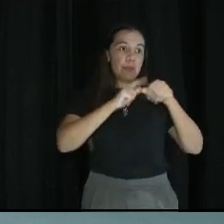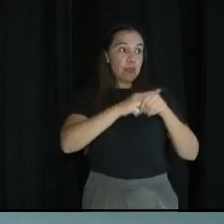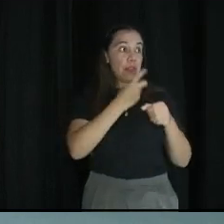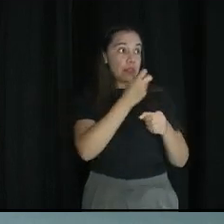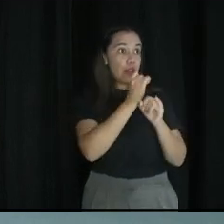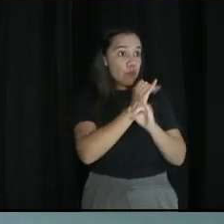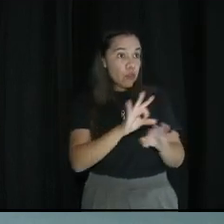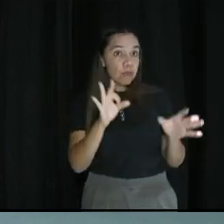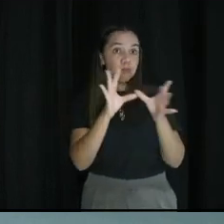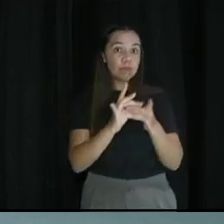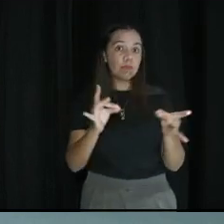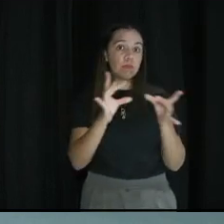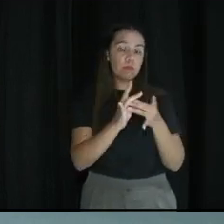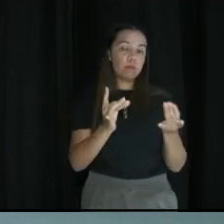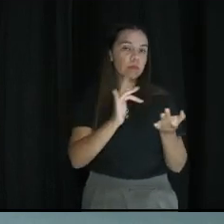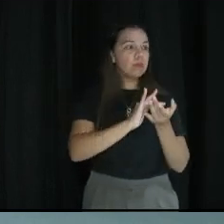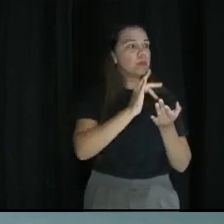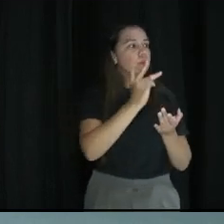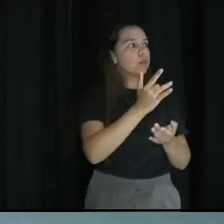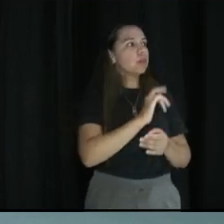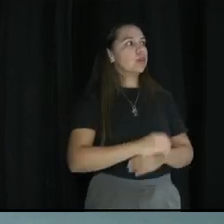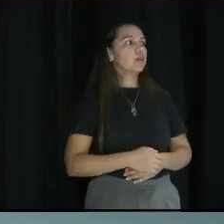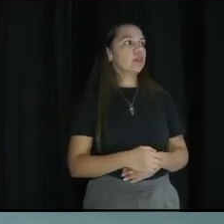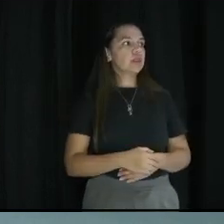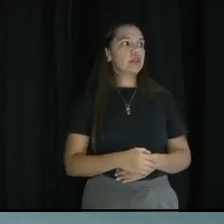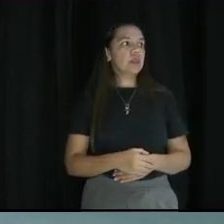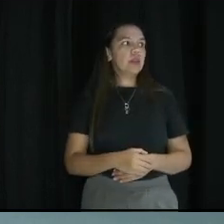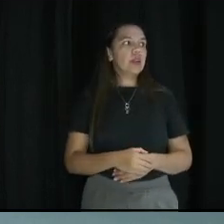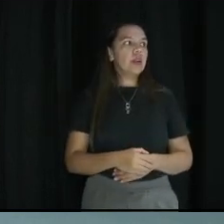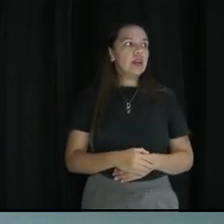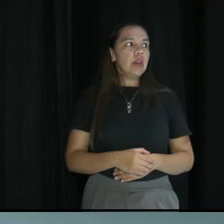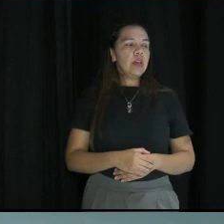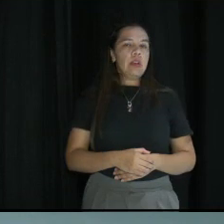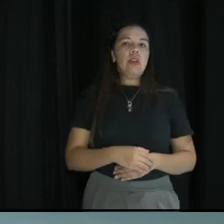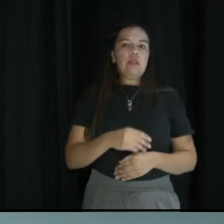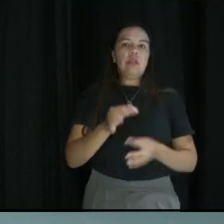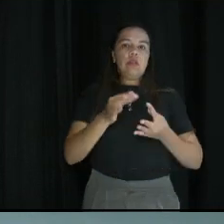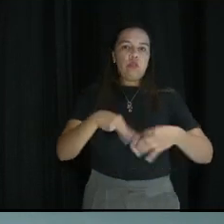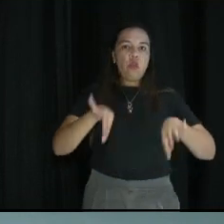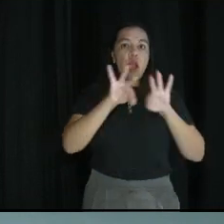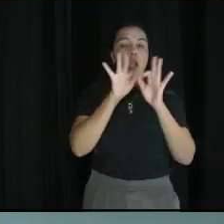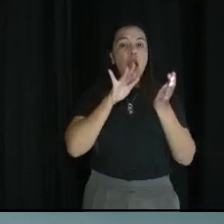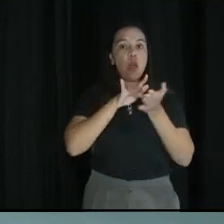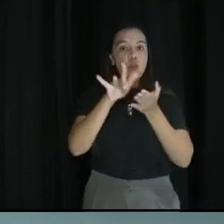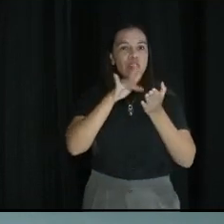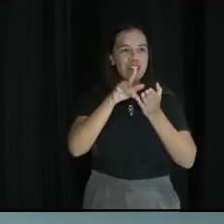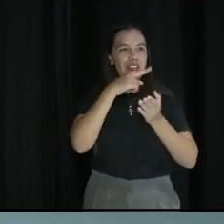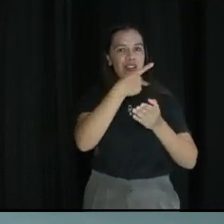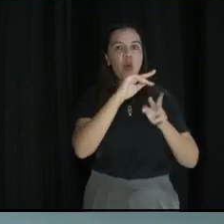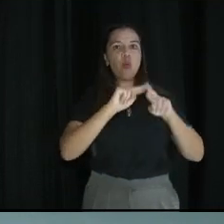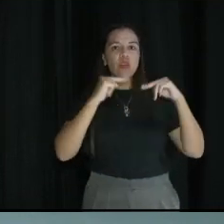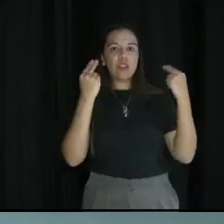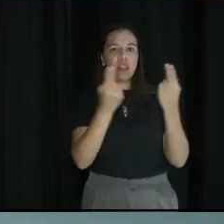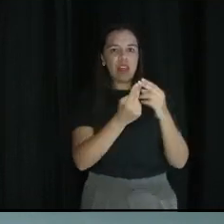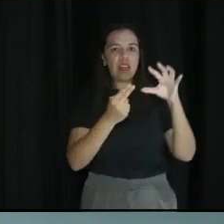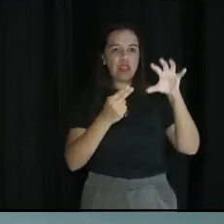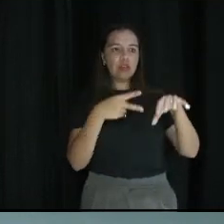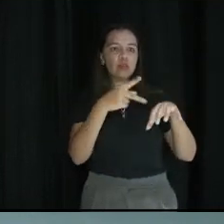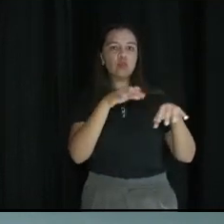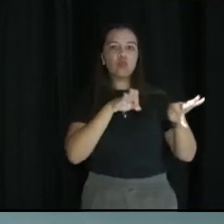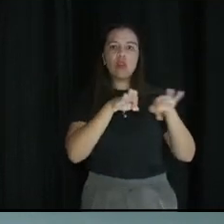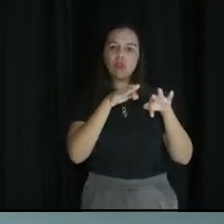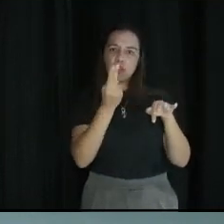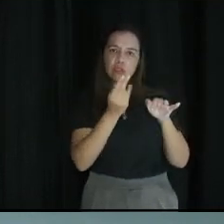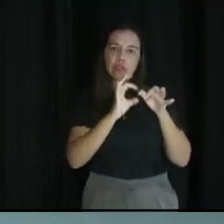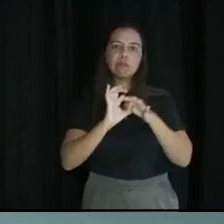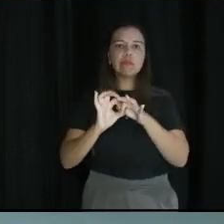valiosa, y también la participación, la colaboración por parte de ustedes, apoyar a esta unidad, de verdad que es un trabajo en conjunto, siempre lo he